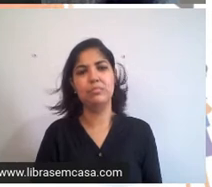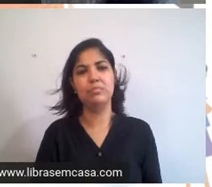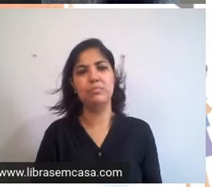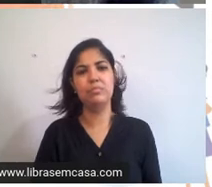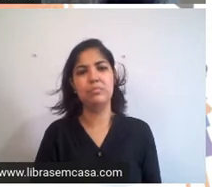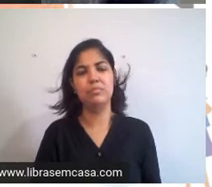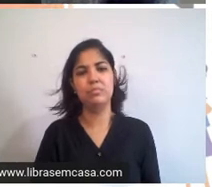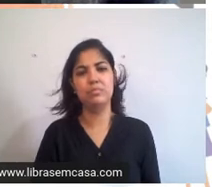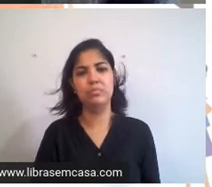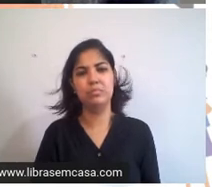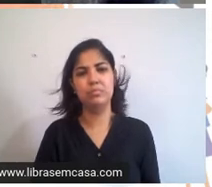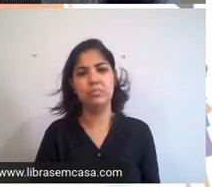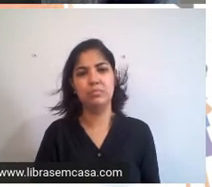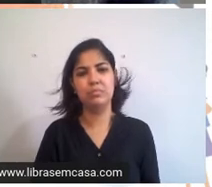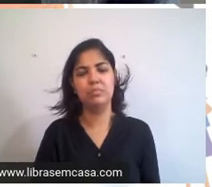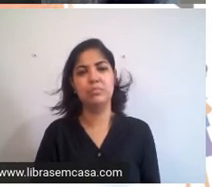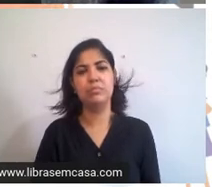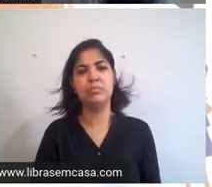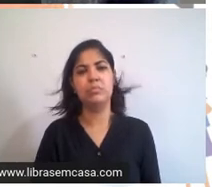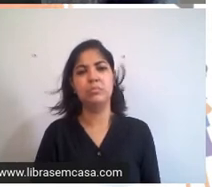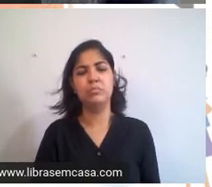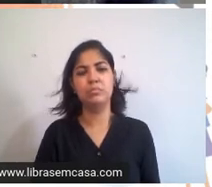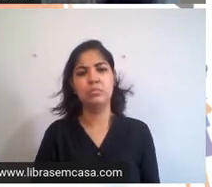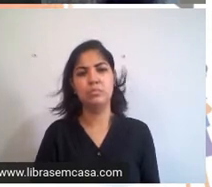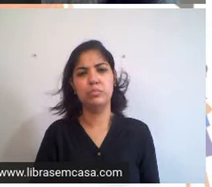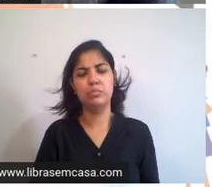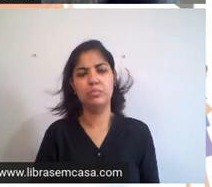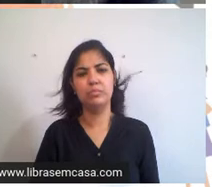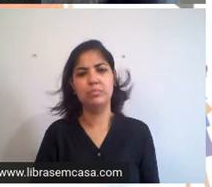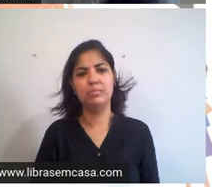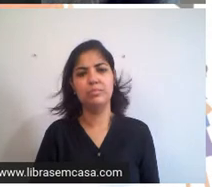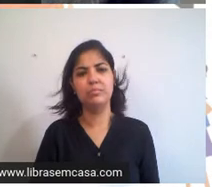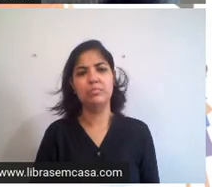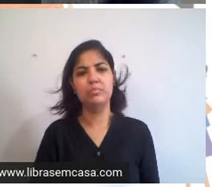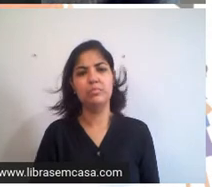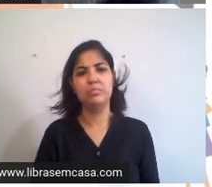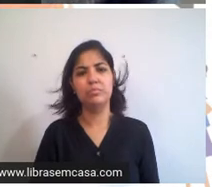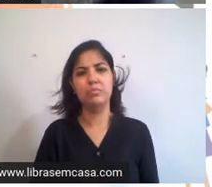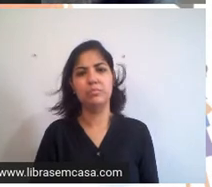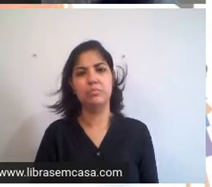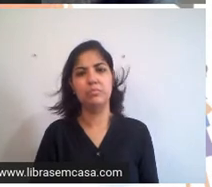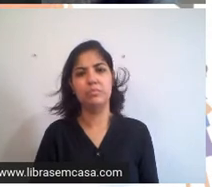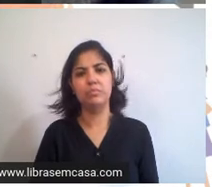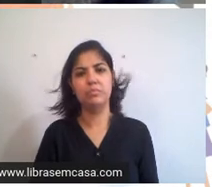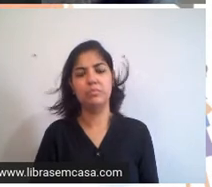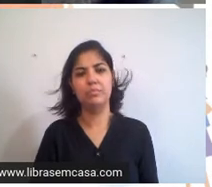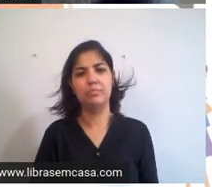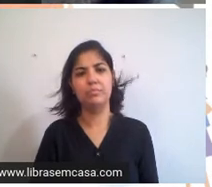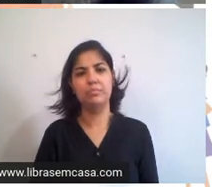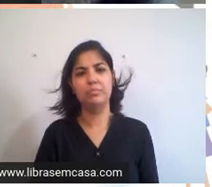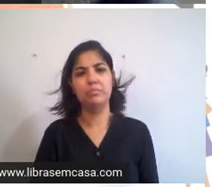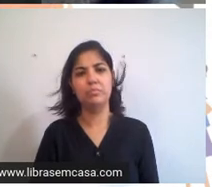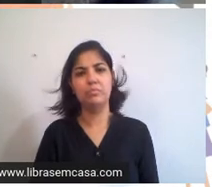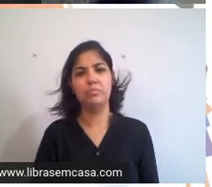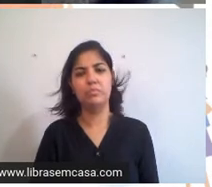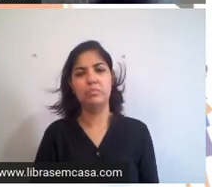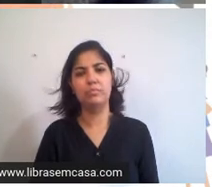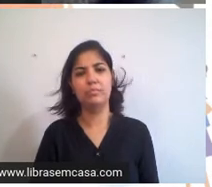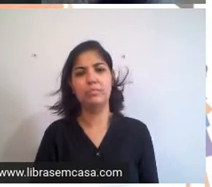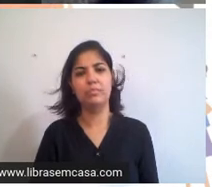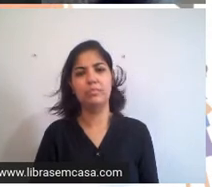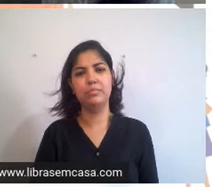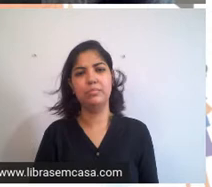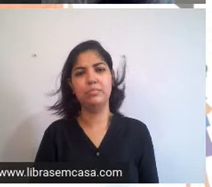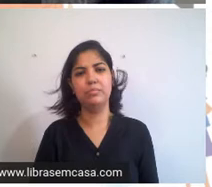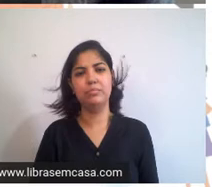nos plantea todo el tiempo es que cocinar es lo contrario, que es prácticamente algo de lo que hay que huir. Entonces muchas personas se